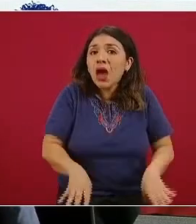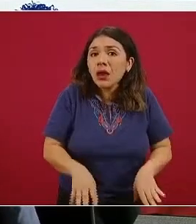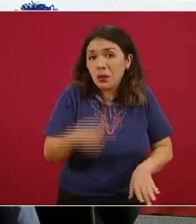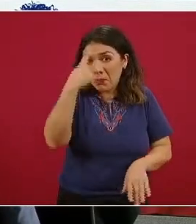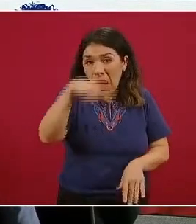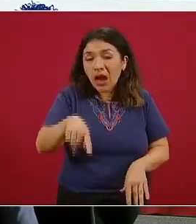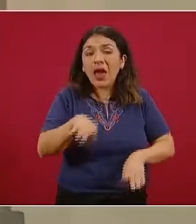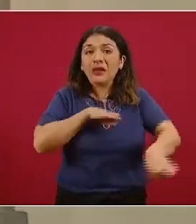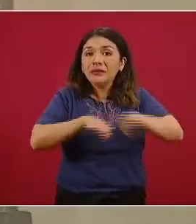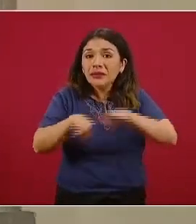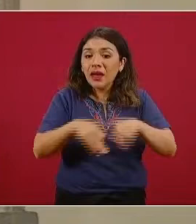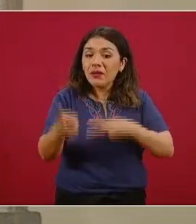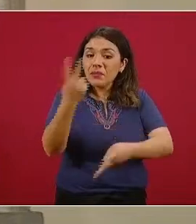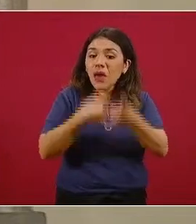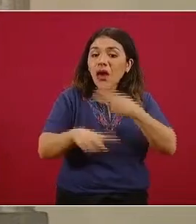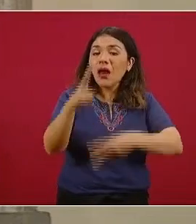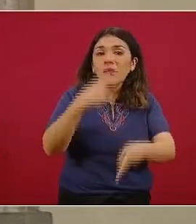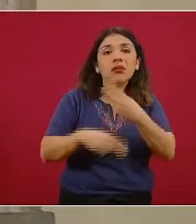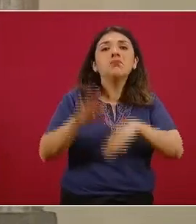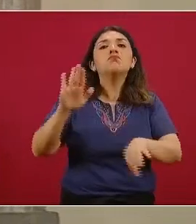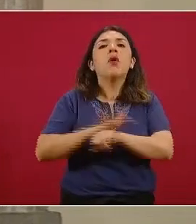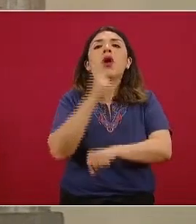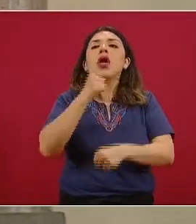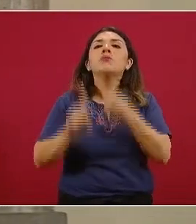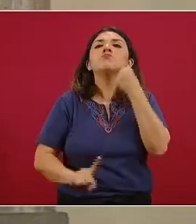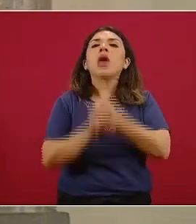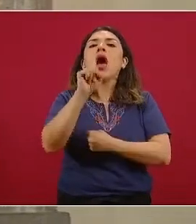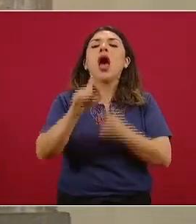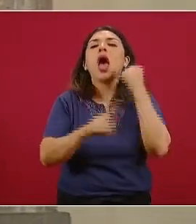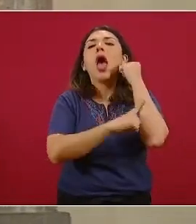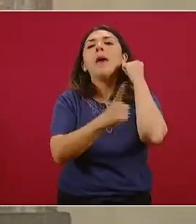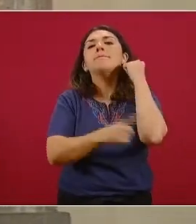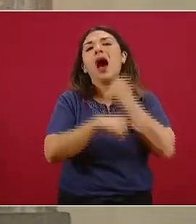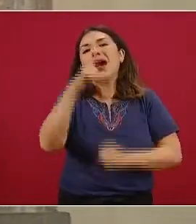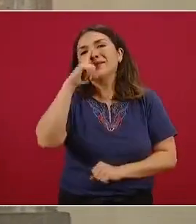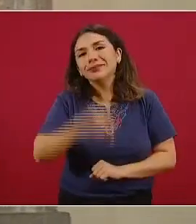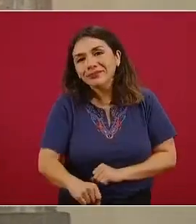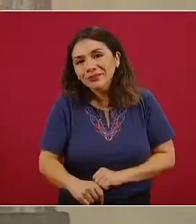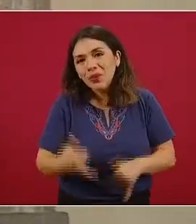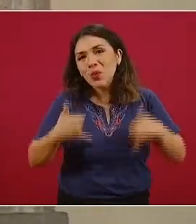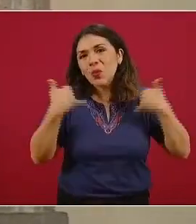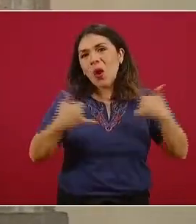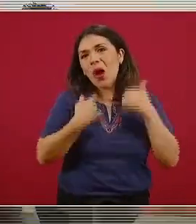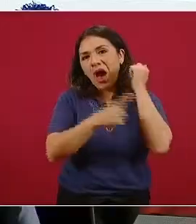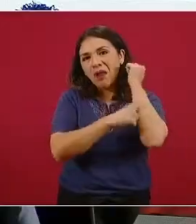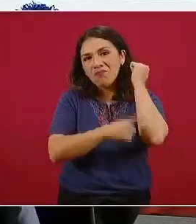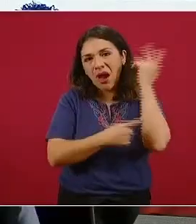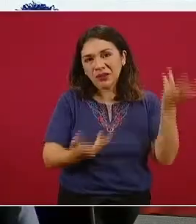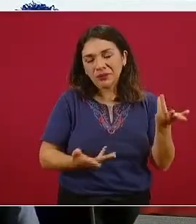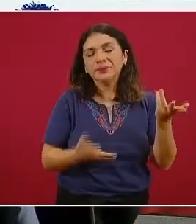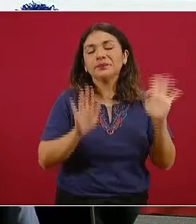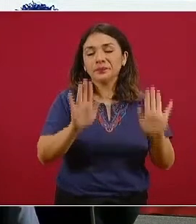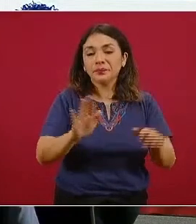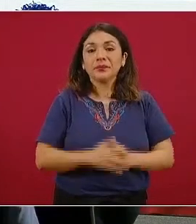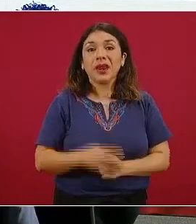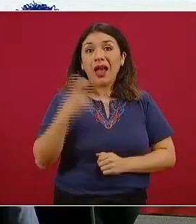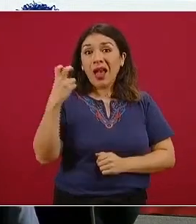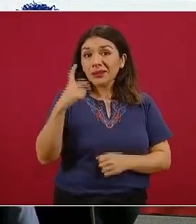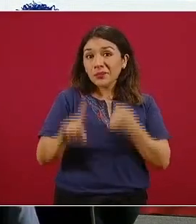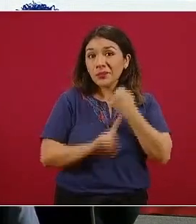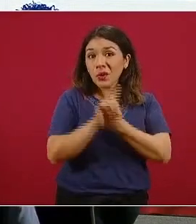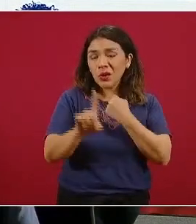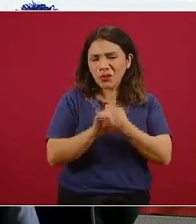la productividad por las consecuencias sociales del embarazo adolescente. Ahora, este problema